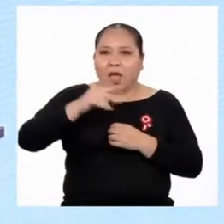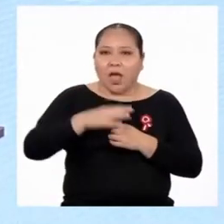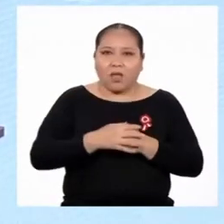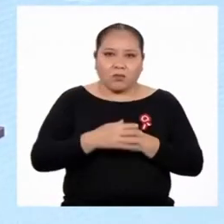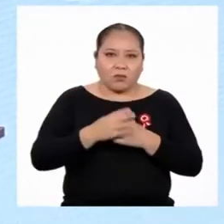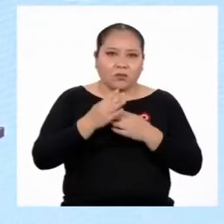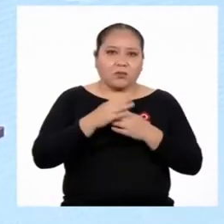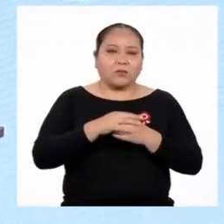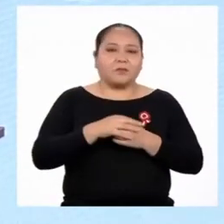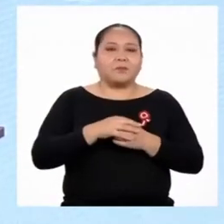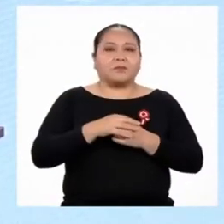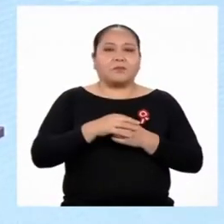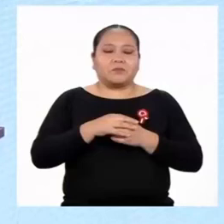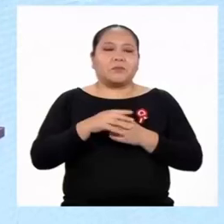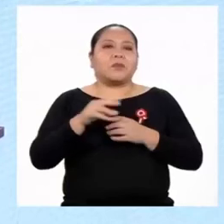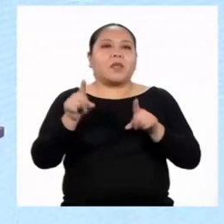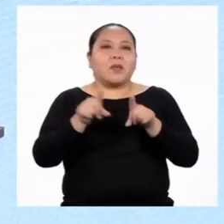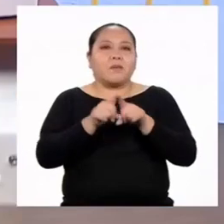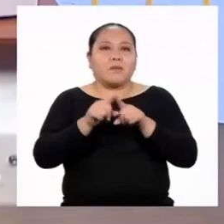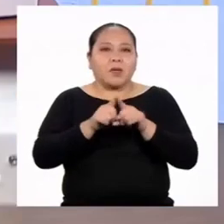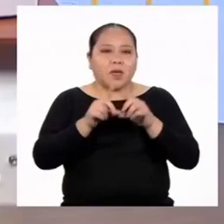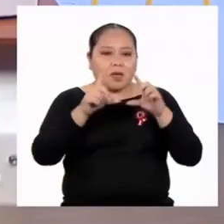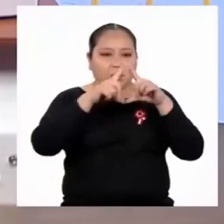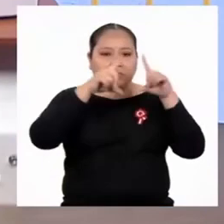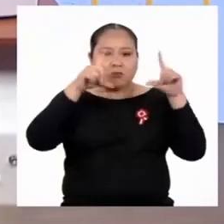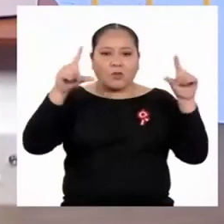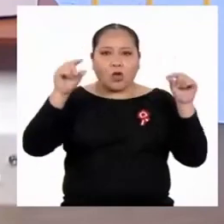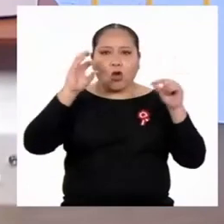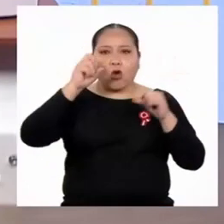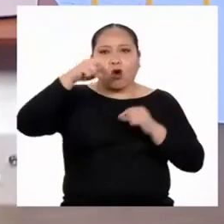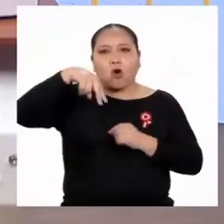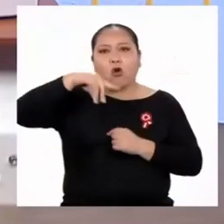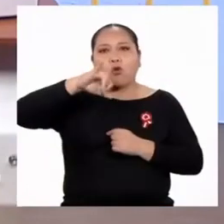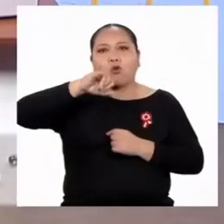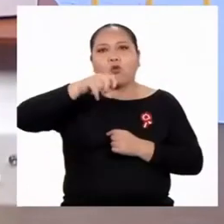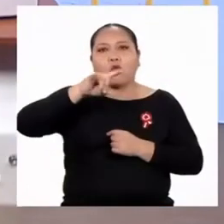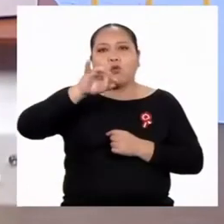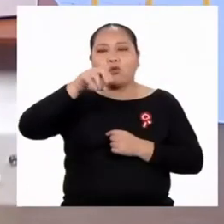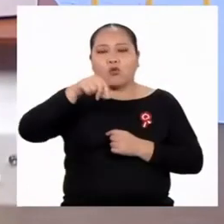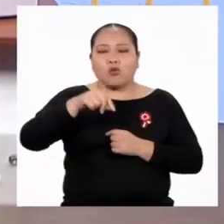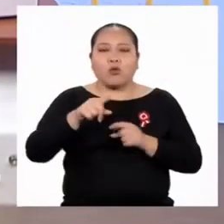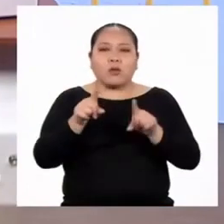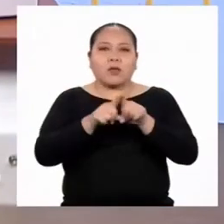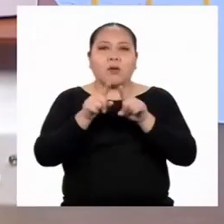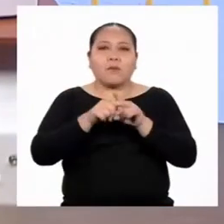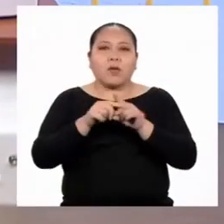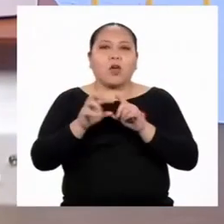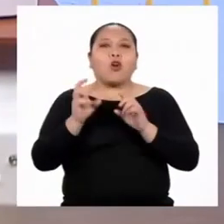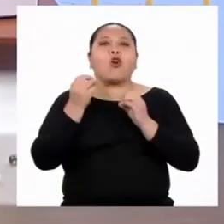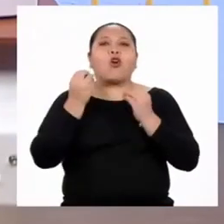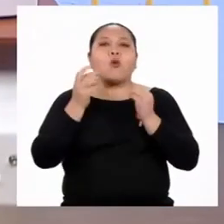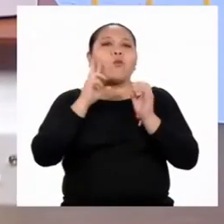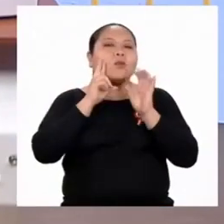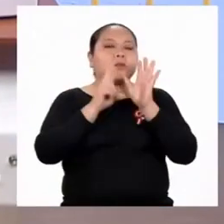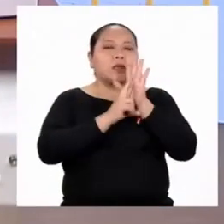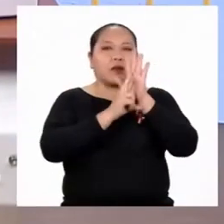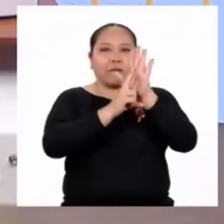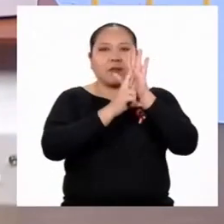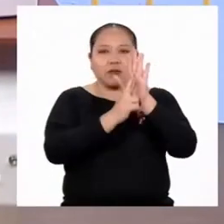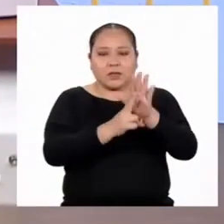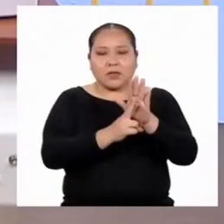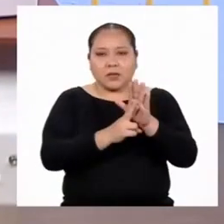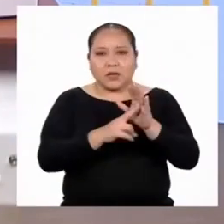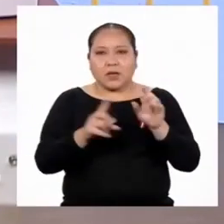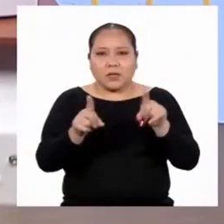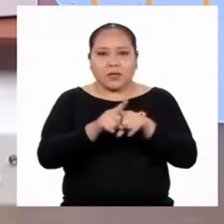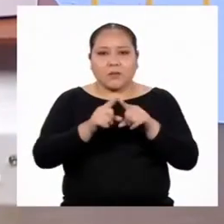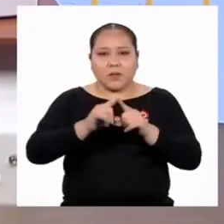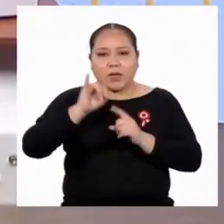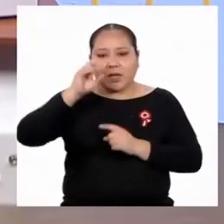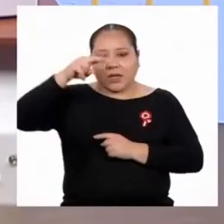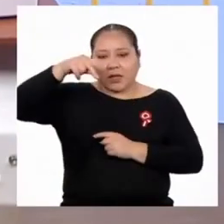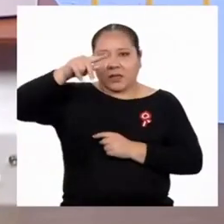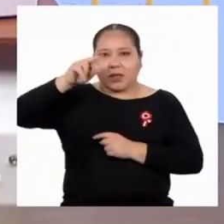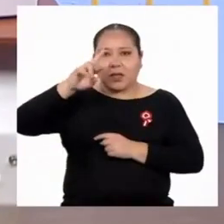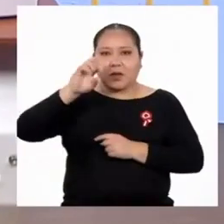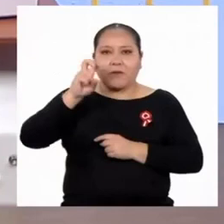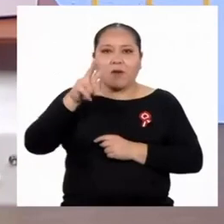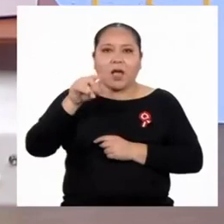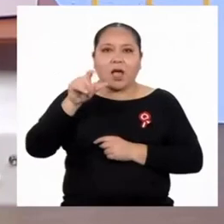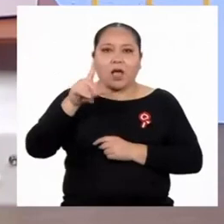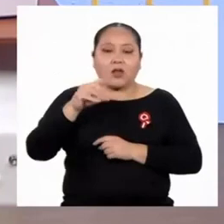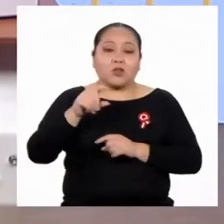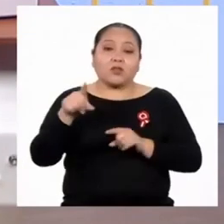cómo graficar intervalos. Pero sobre todo, lo más importante es que aprendimos que los intervalos y las